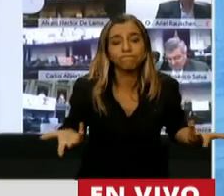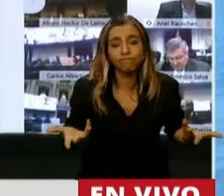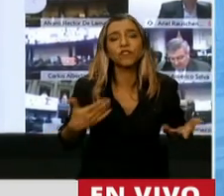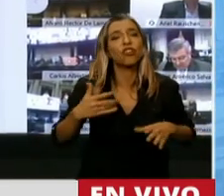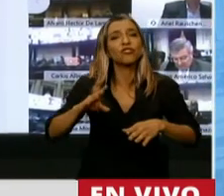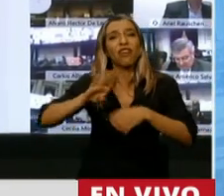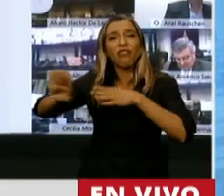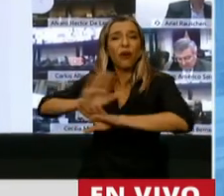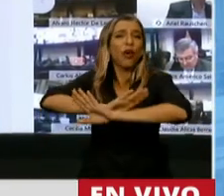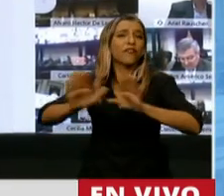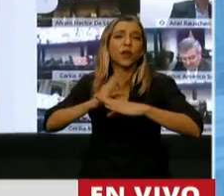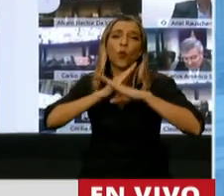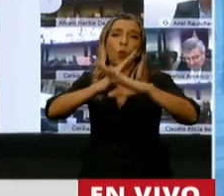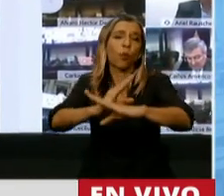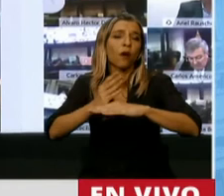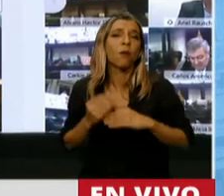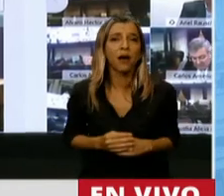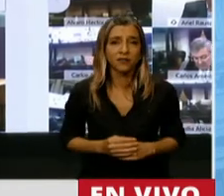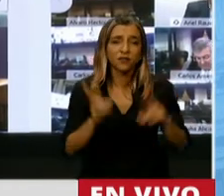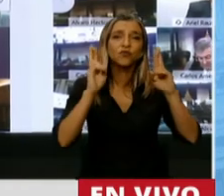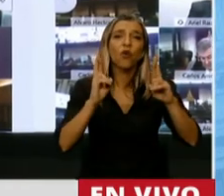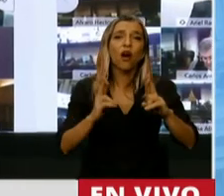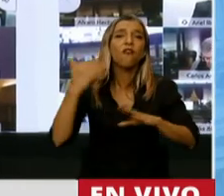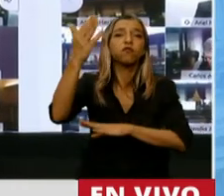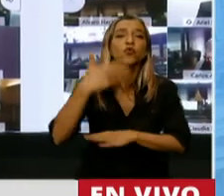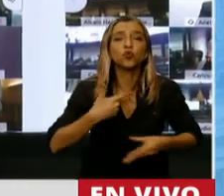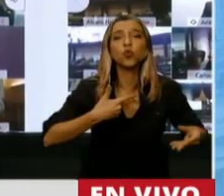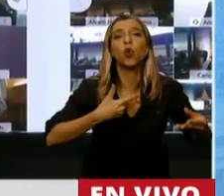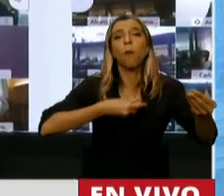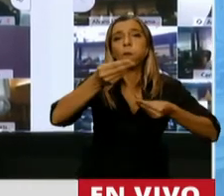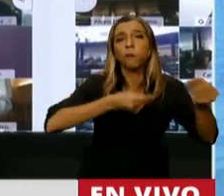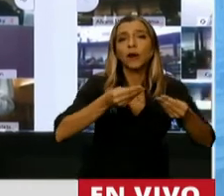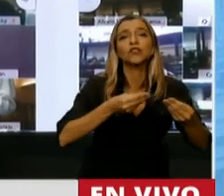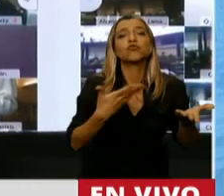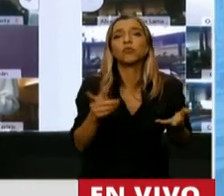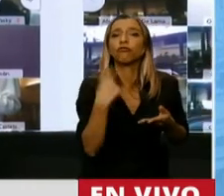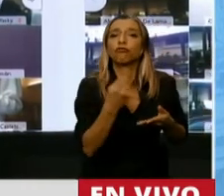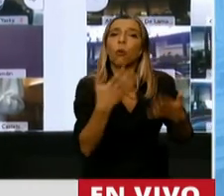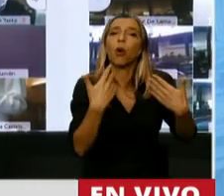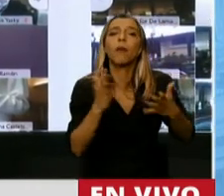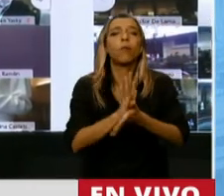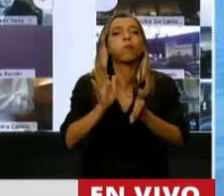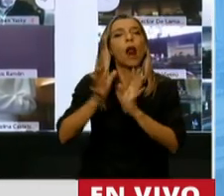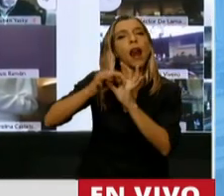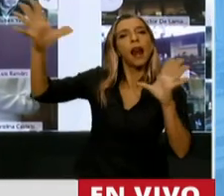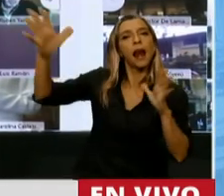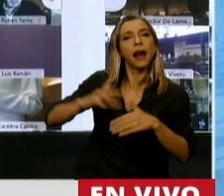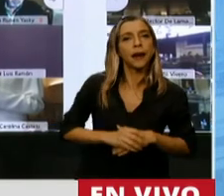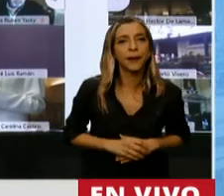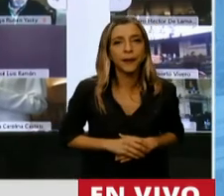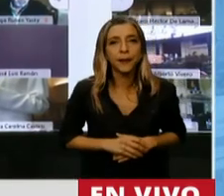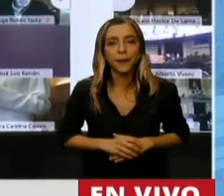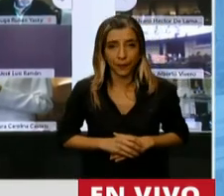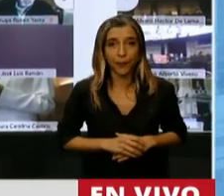podamos celebrar un presupuesto con independencia económica como perón nos enseñó aquel 9 de julio